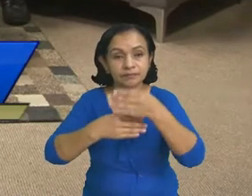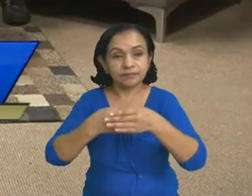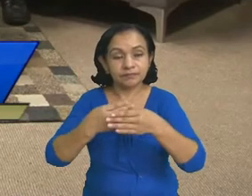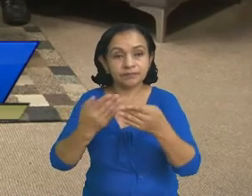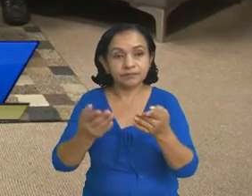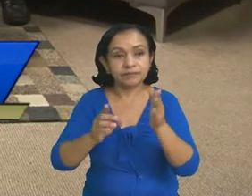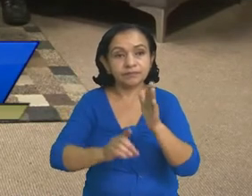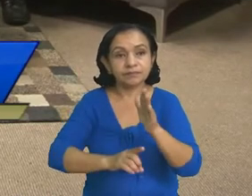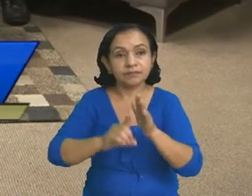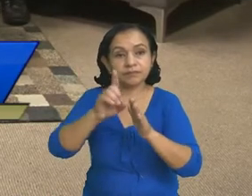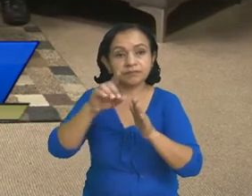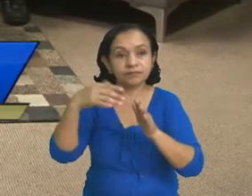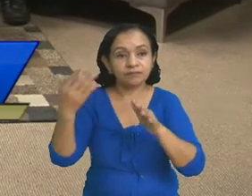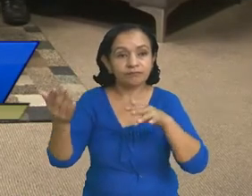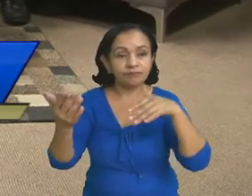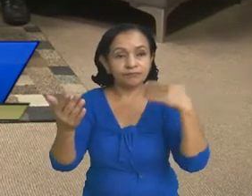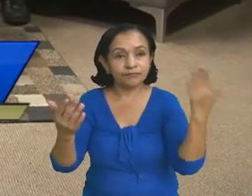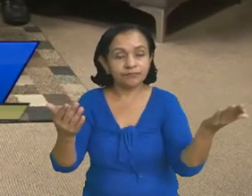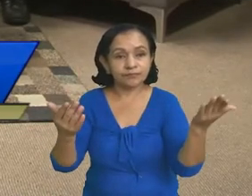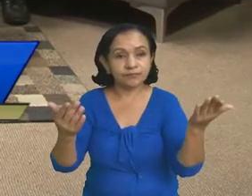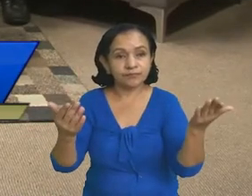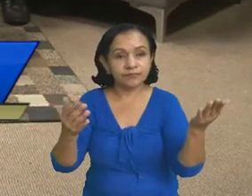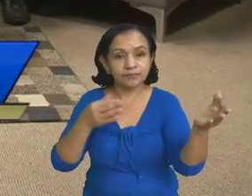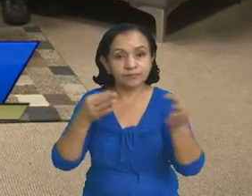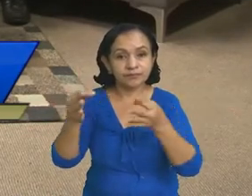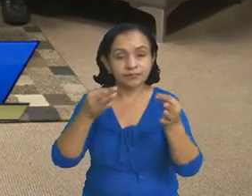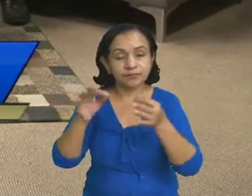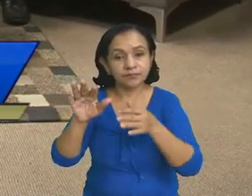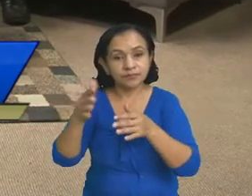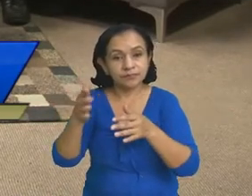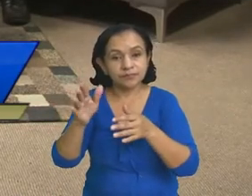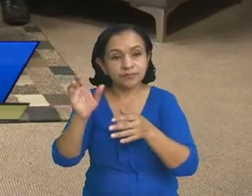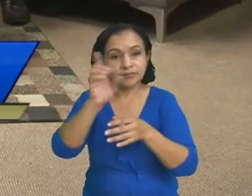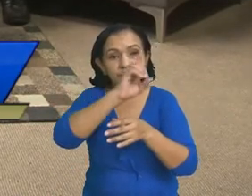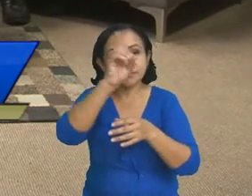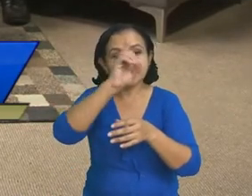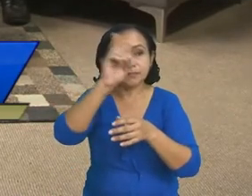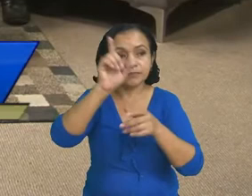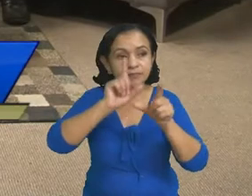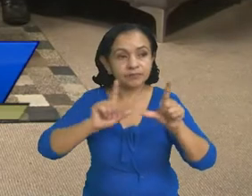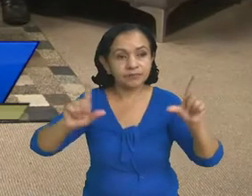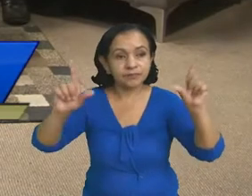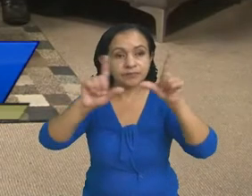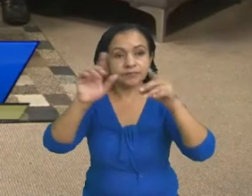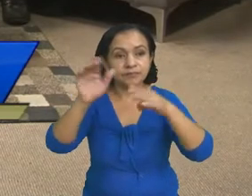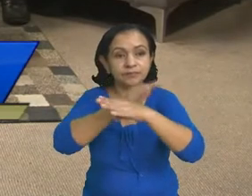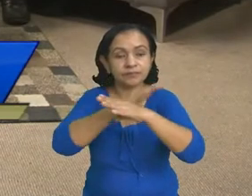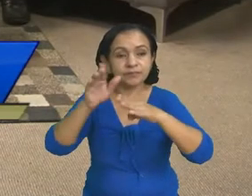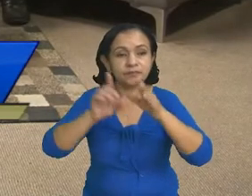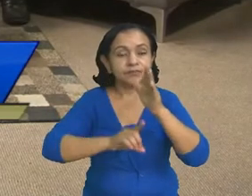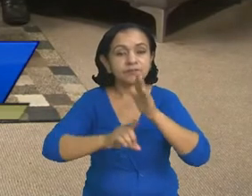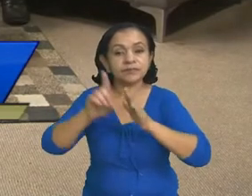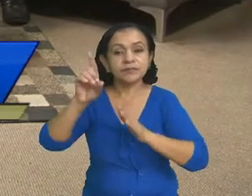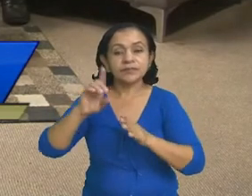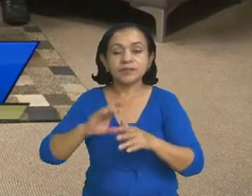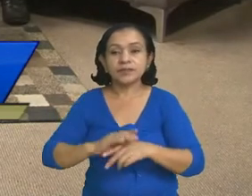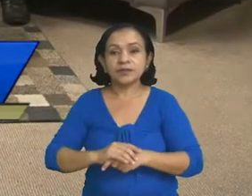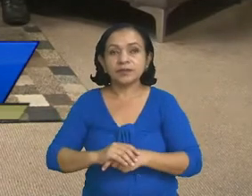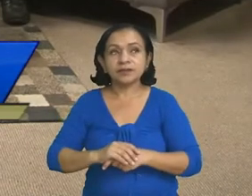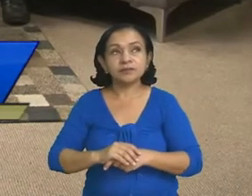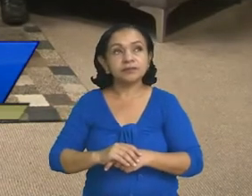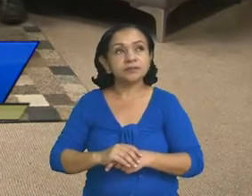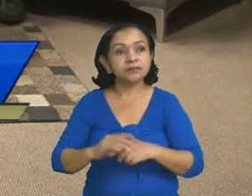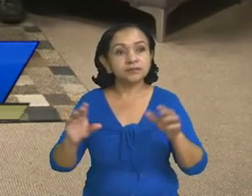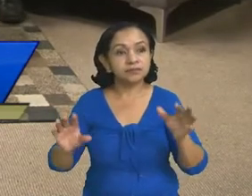fase de desarrollo. ¿Cuáles son esos? Y si nos puede decir más o menos la ubicación donde están desarrollándose. Bueno,